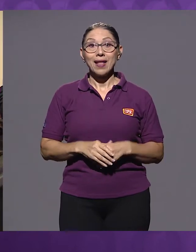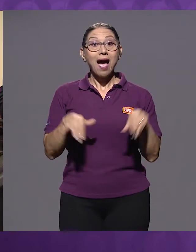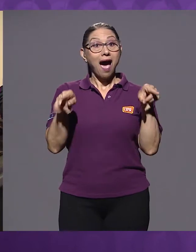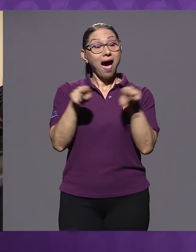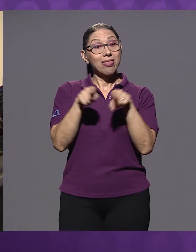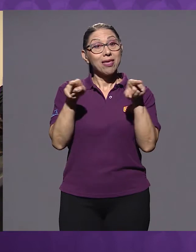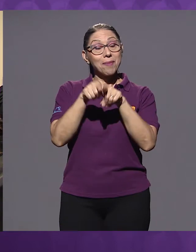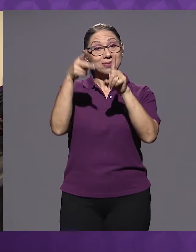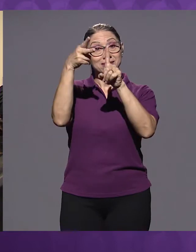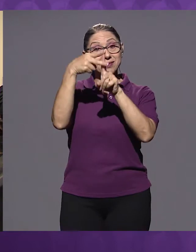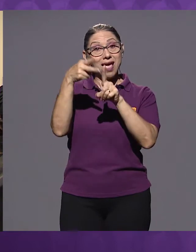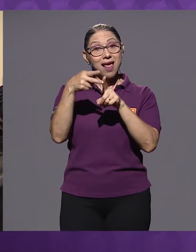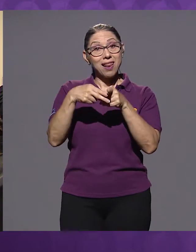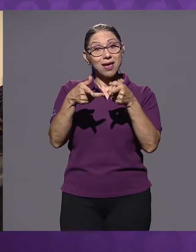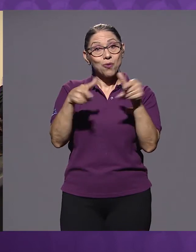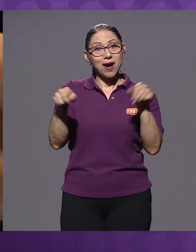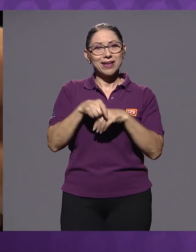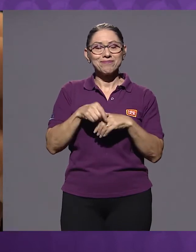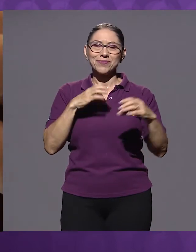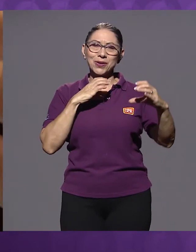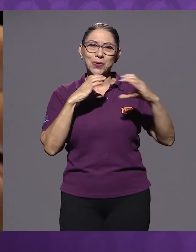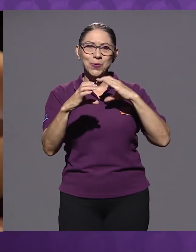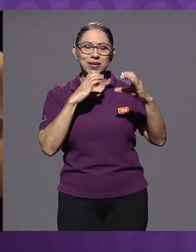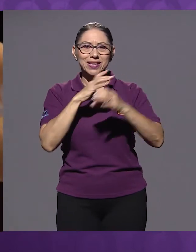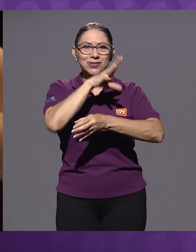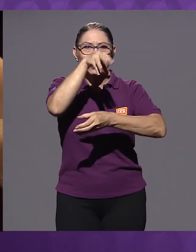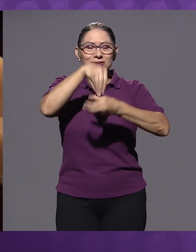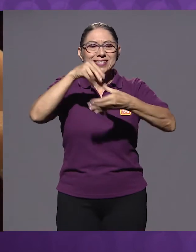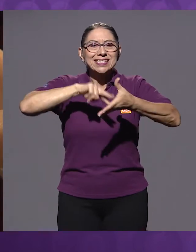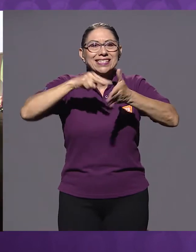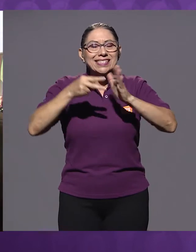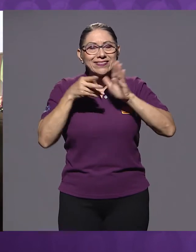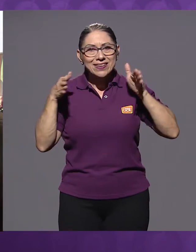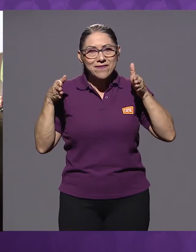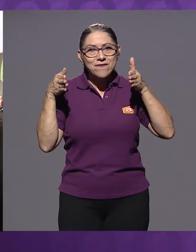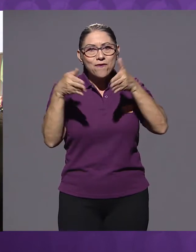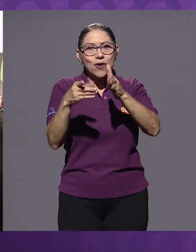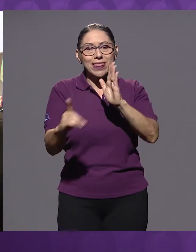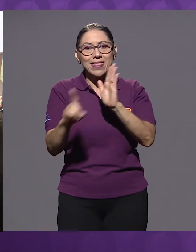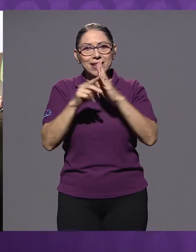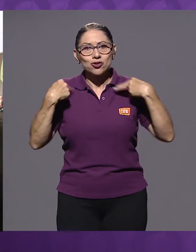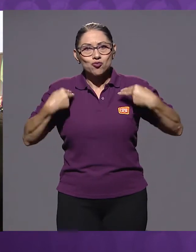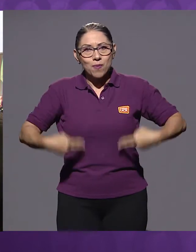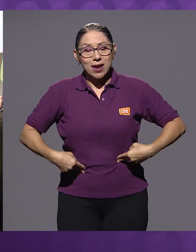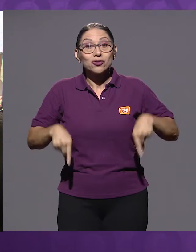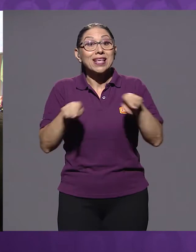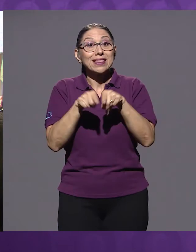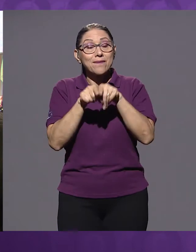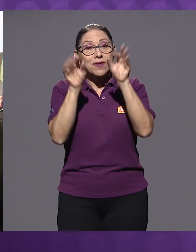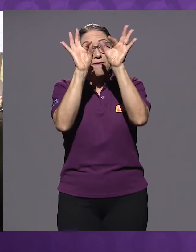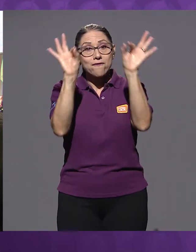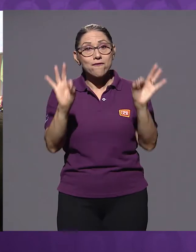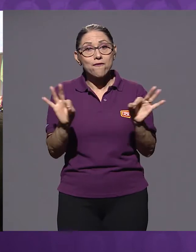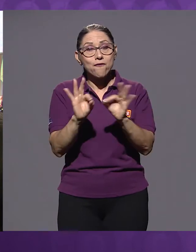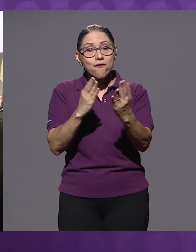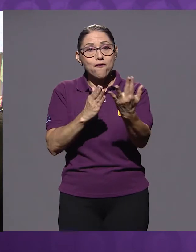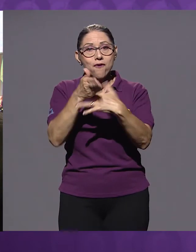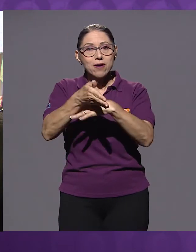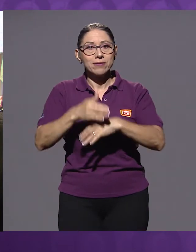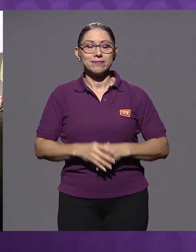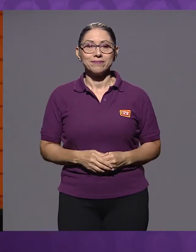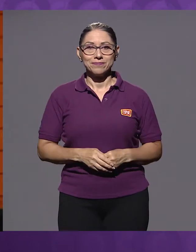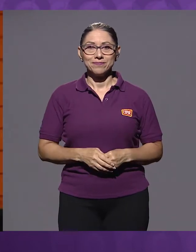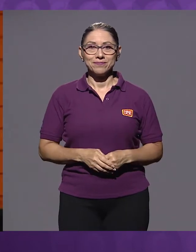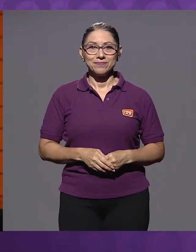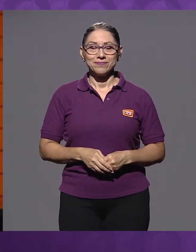Además del lenguaje, la comunicación inclusiva implica enfoque de derechos humanos y formatos accesibles.